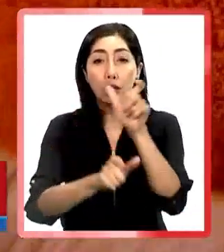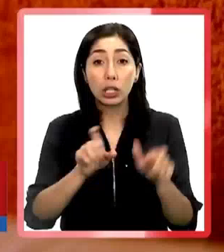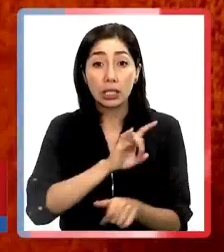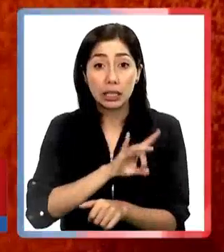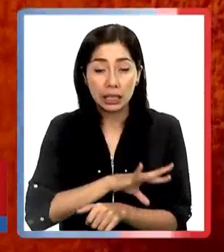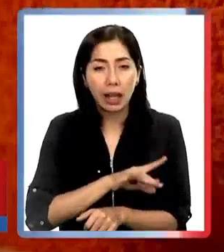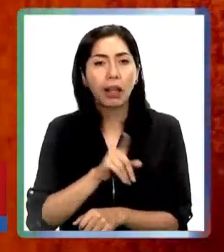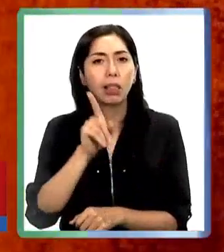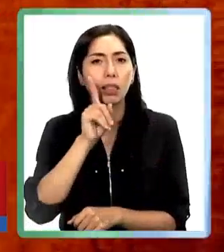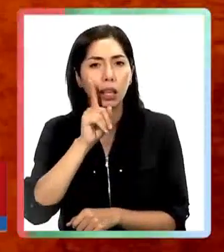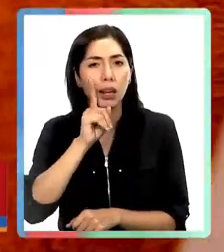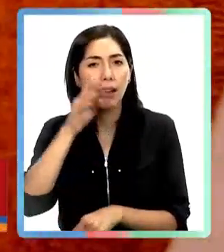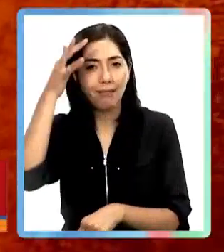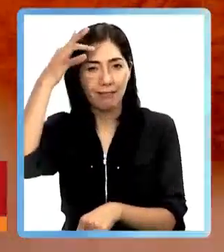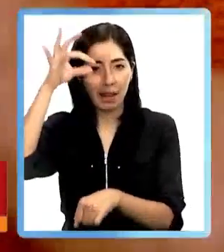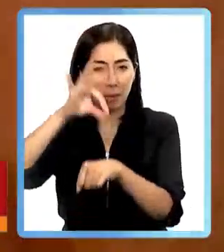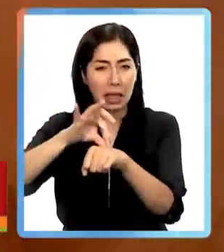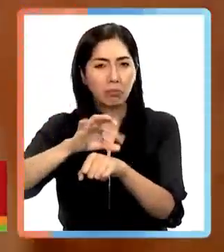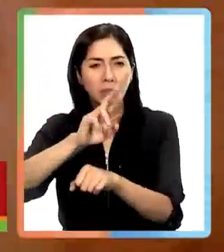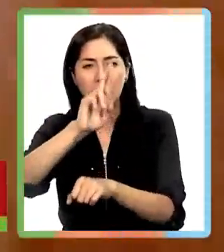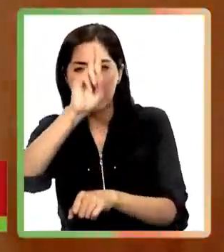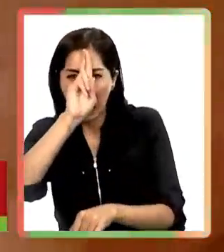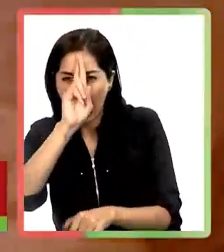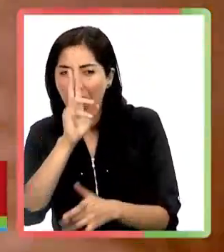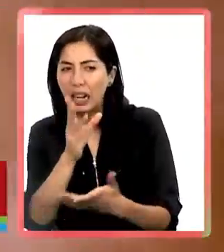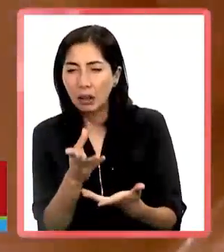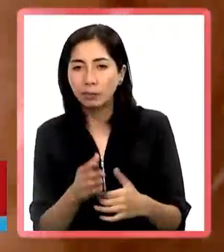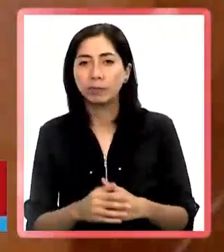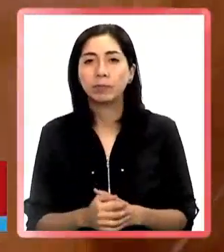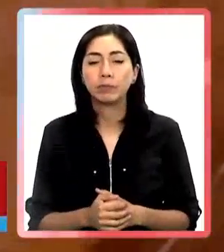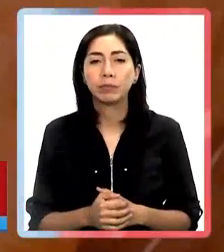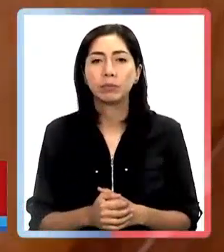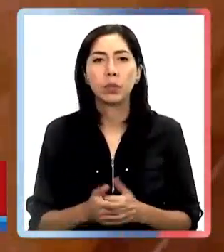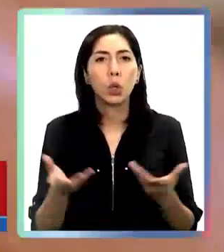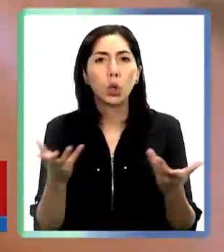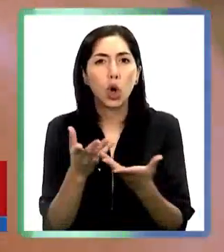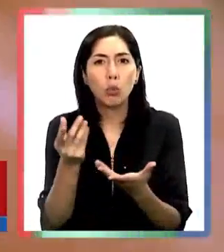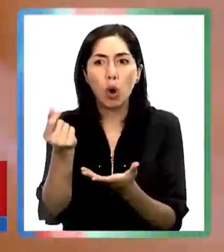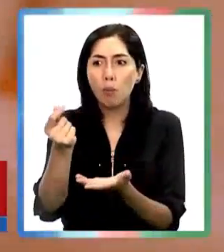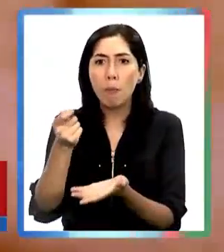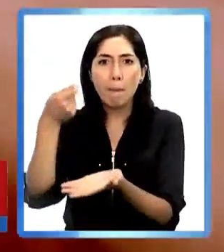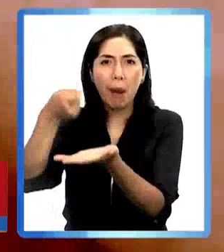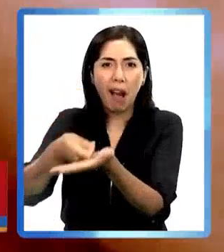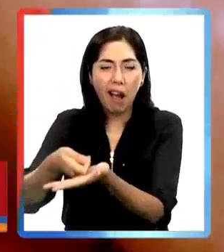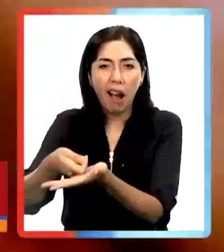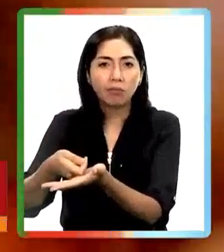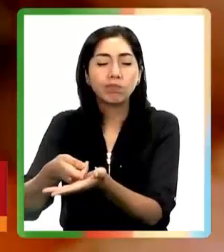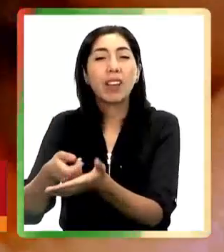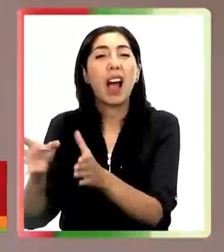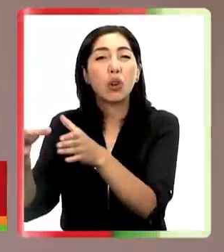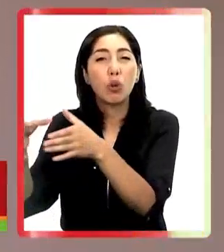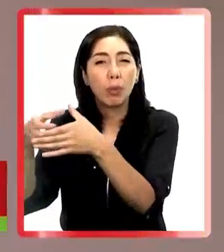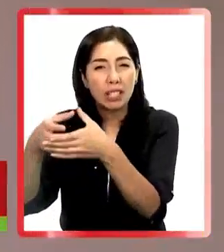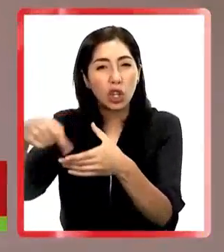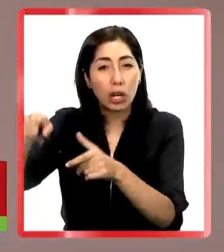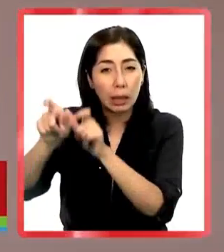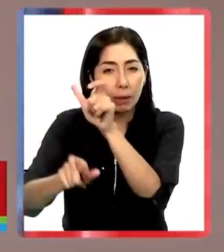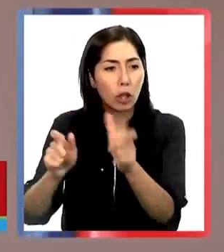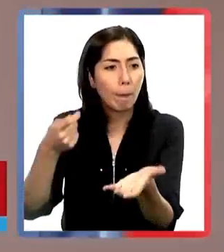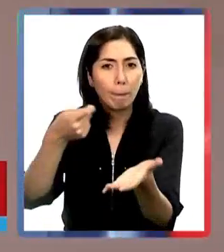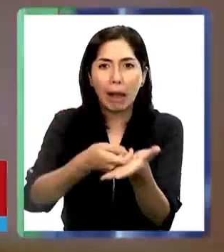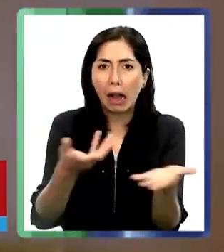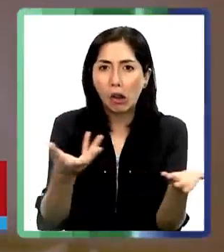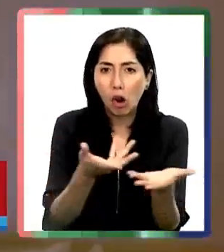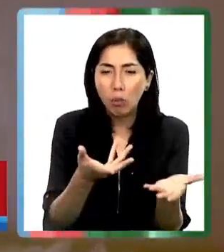personas en Chile vive con algún tipo de enfermedad rara o poco frecuente. ¿Cómo deben financiar las distintas agrupaciones los tratamientos?